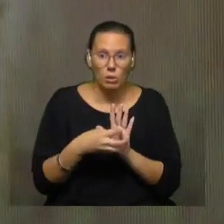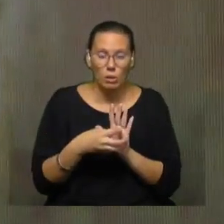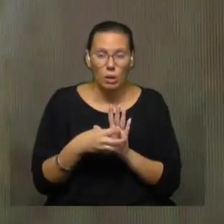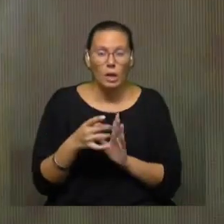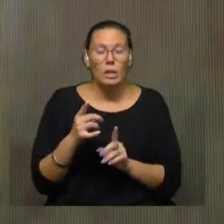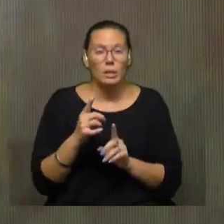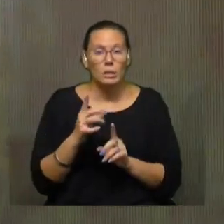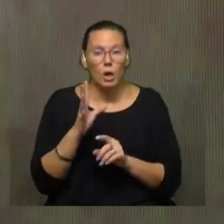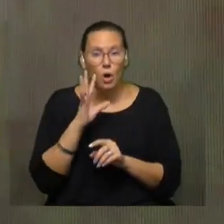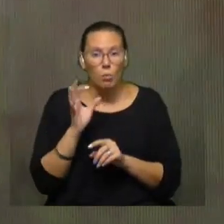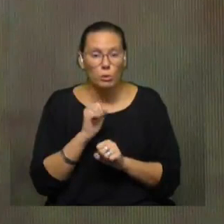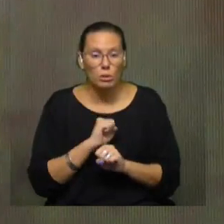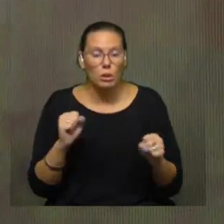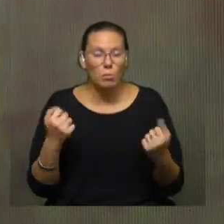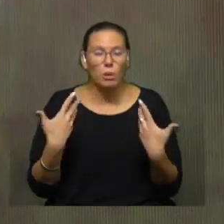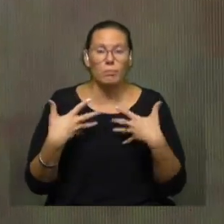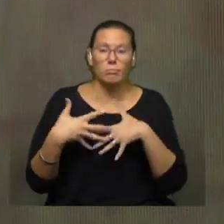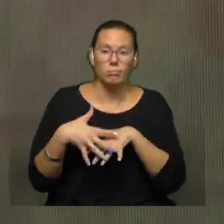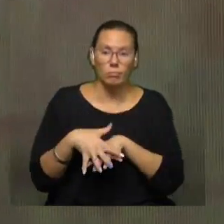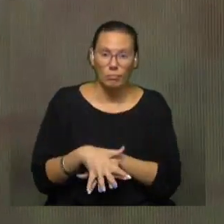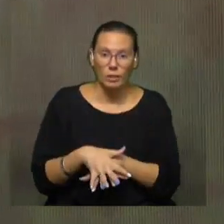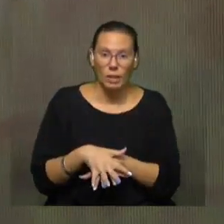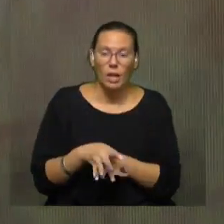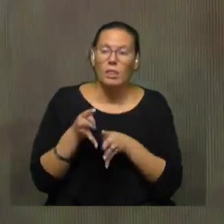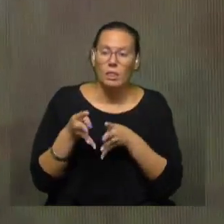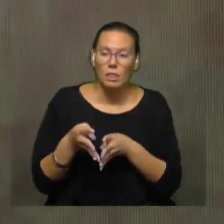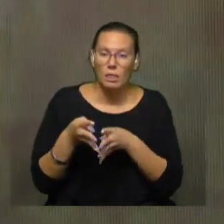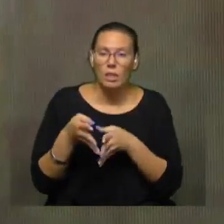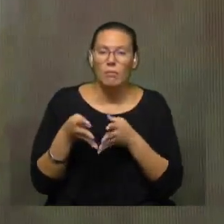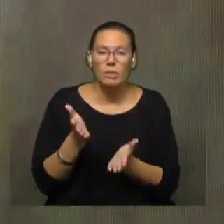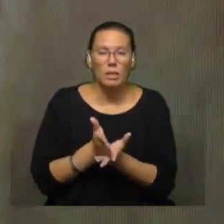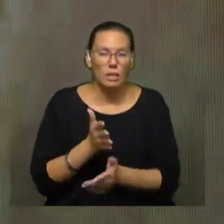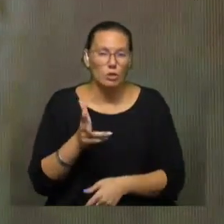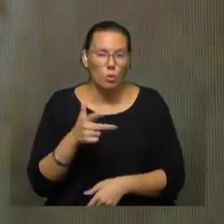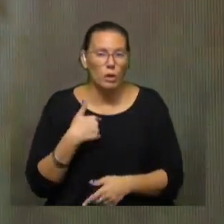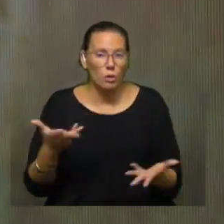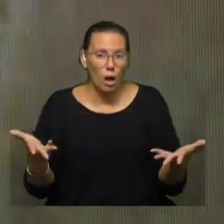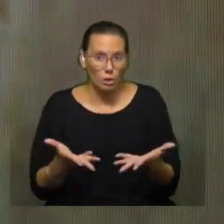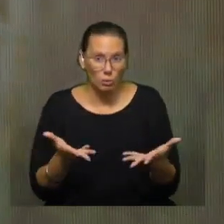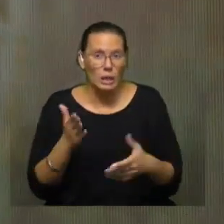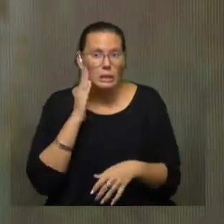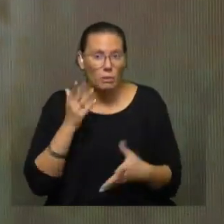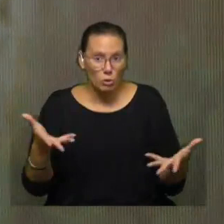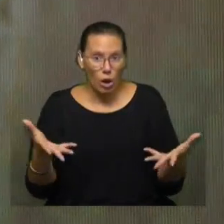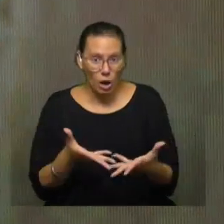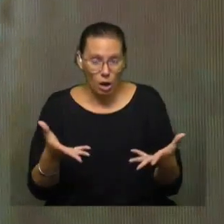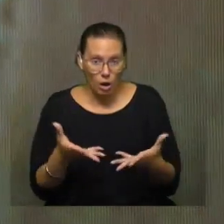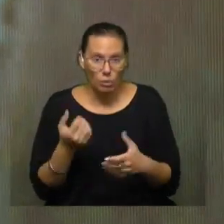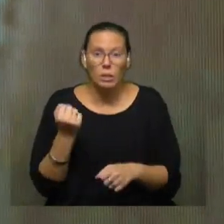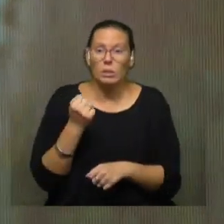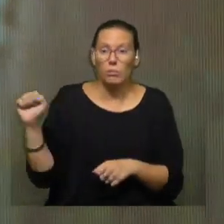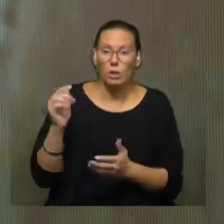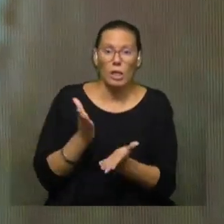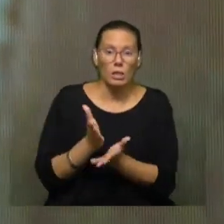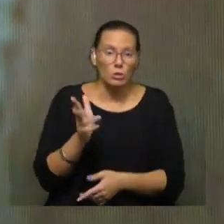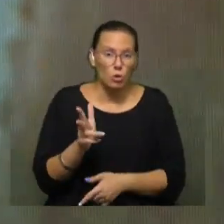la posibilidad que se pueda enlazar en clave de defensa de los derechos humanos con el presente, sabiendo que en el presente también se violan los derechos humanos en otros